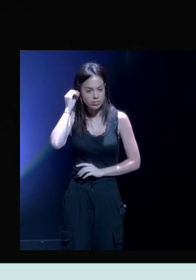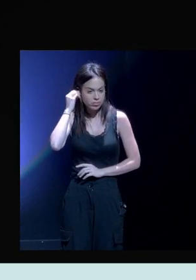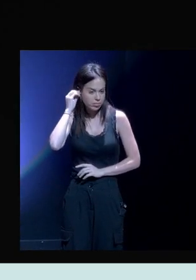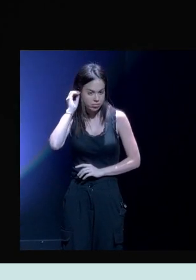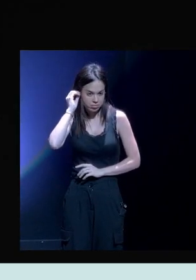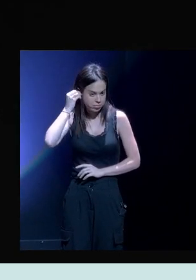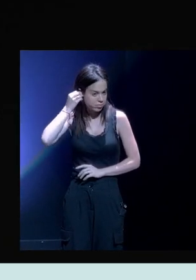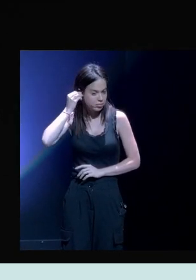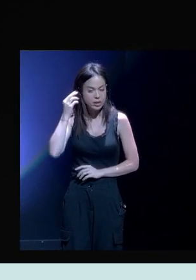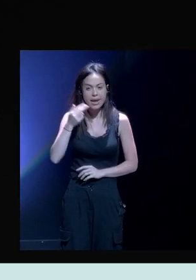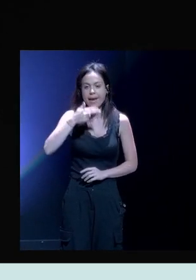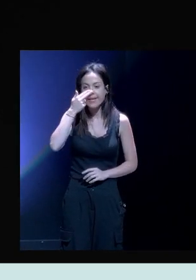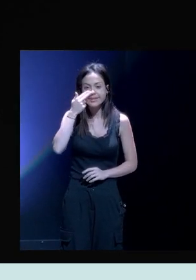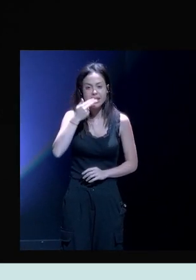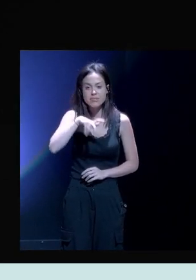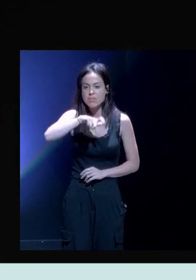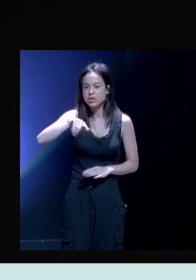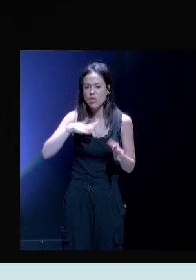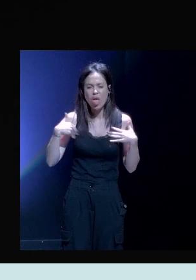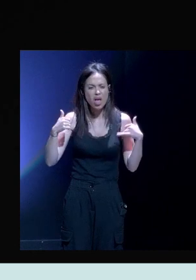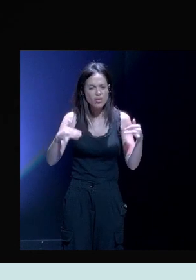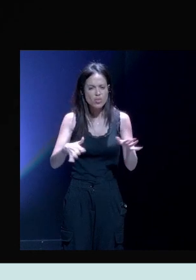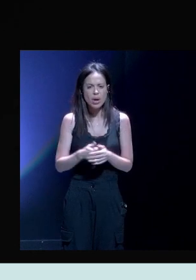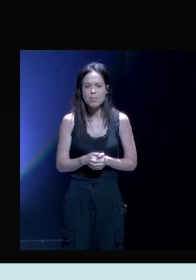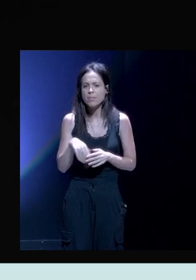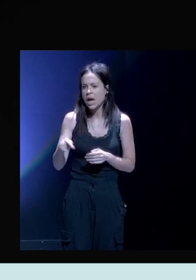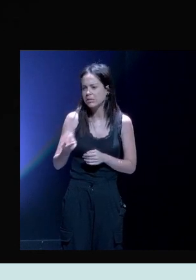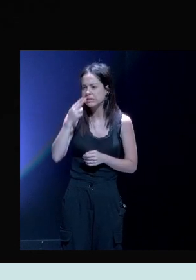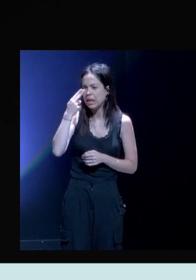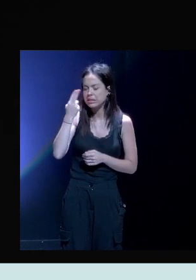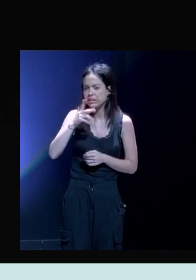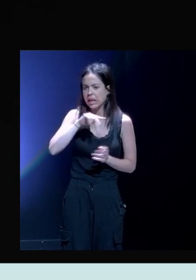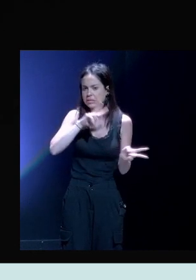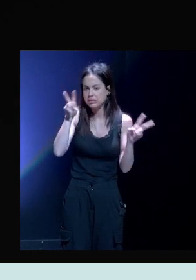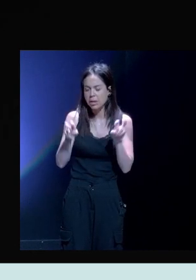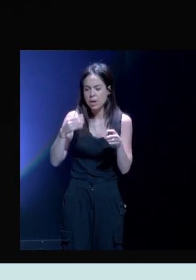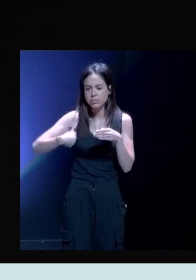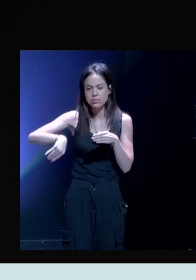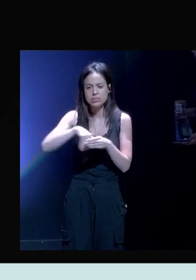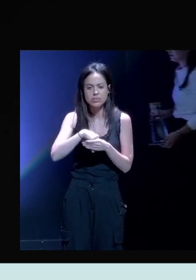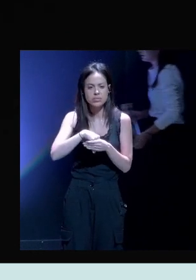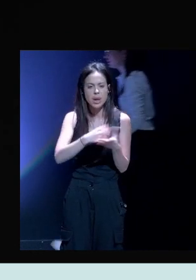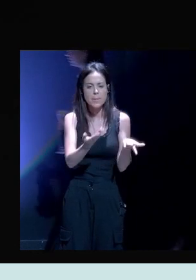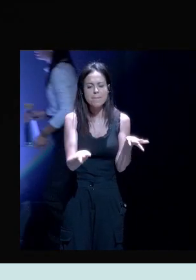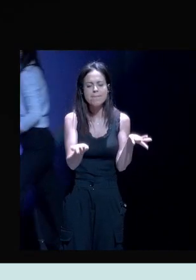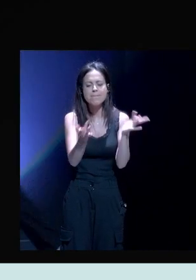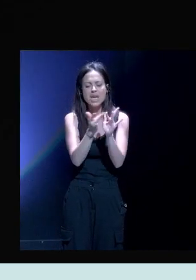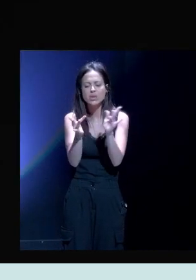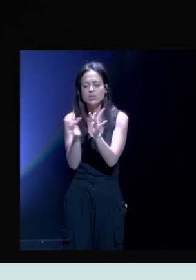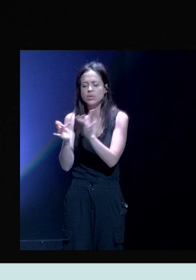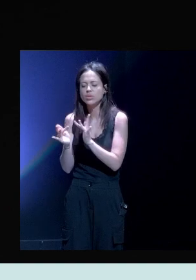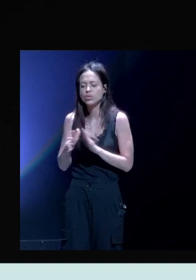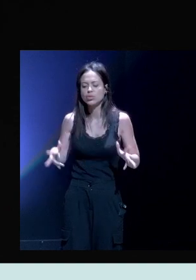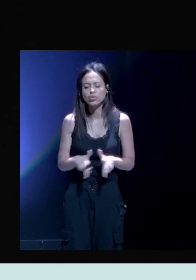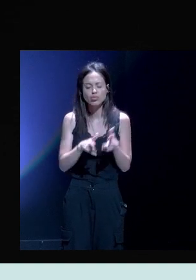para cualquier persona interesada en el fenómeno de la exclusión social, en la que analiza los distintos tipos de vinculación social, pone